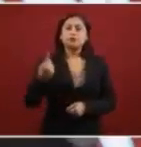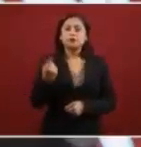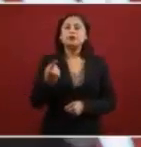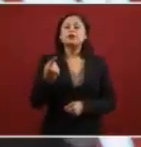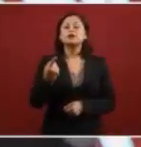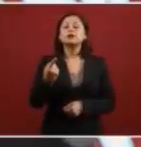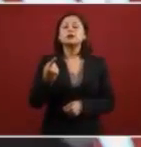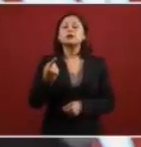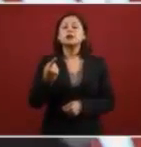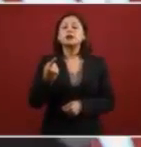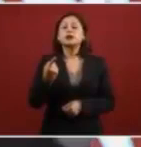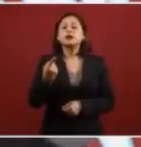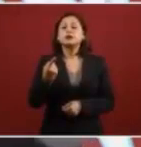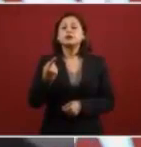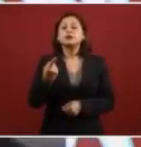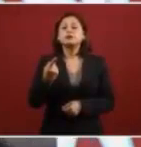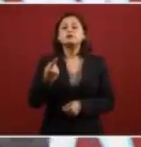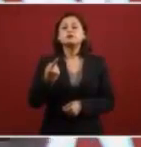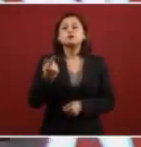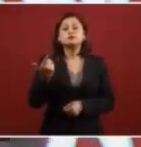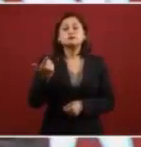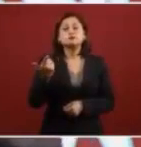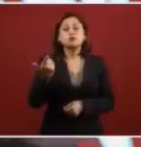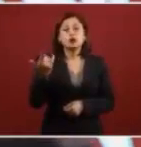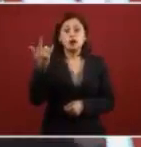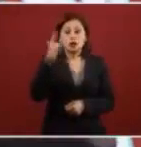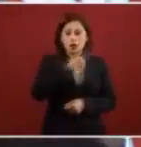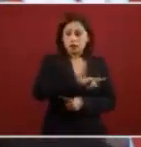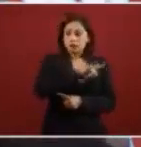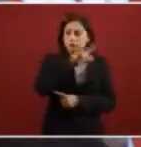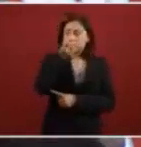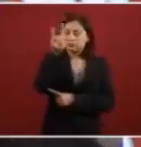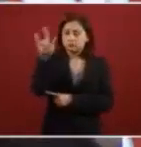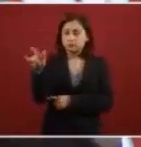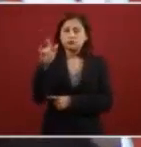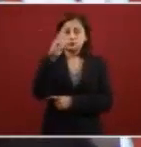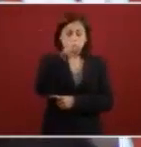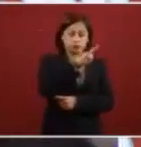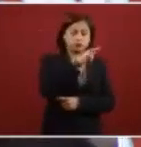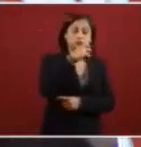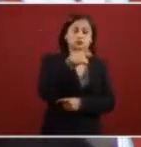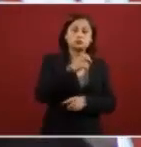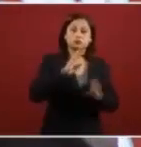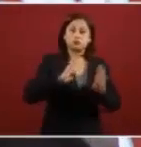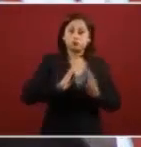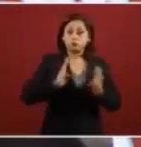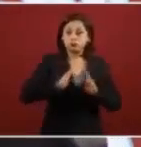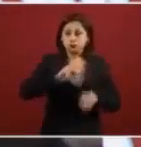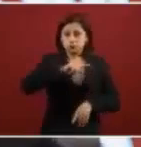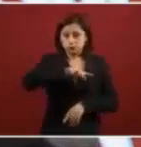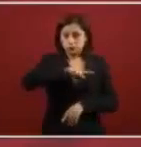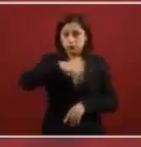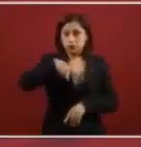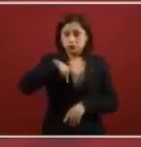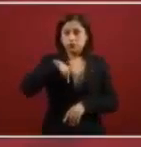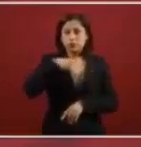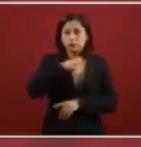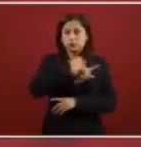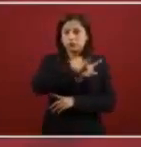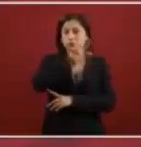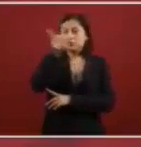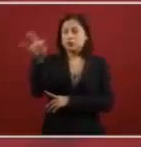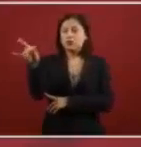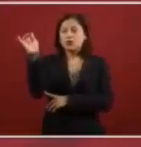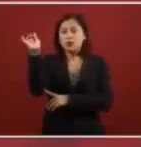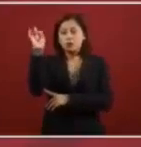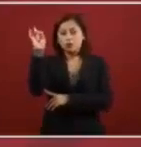una aeronave de nuestra fuerza aérea para pasar literalmente a bolivia